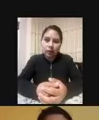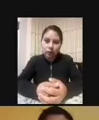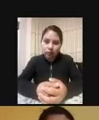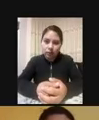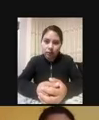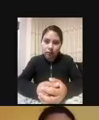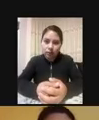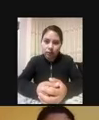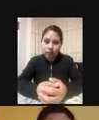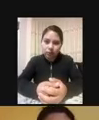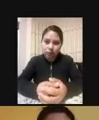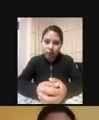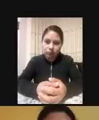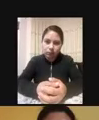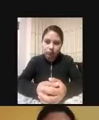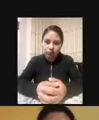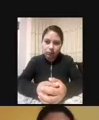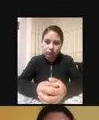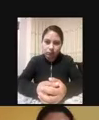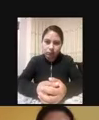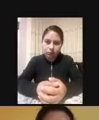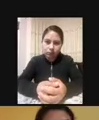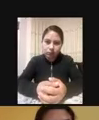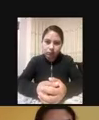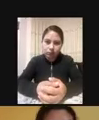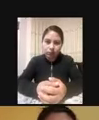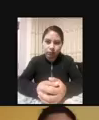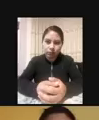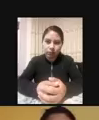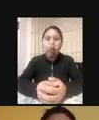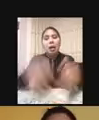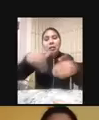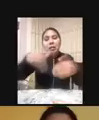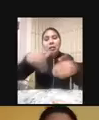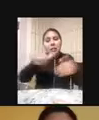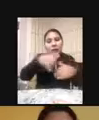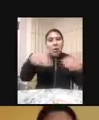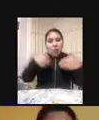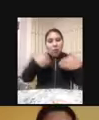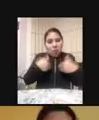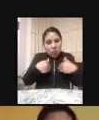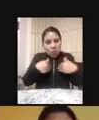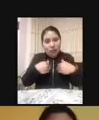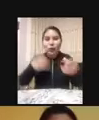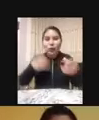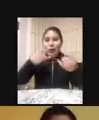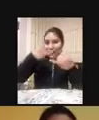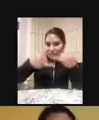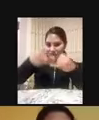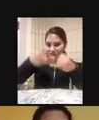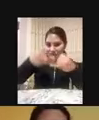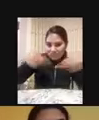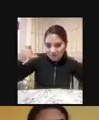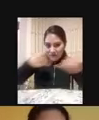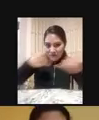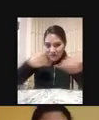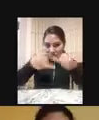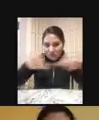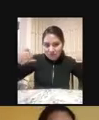Dentro de este trabajo también tenemos esta práctica del ensarte. Ustedes pueden ver en la imagen una secuencia